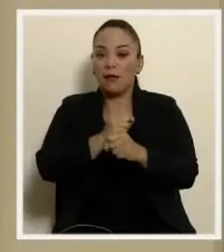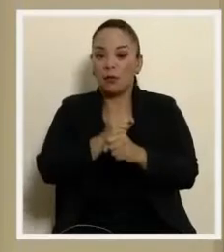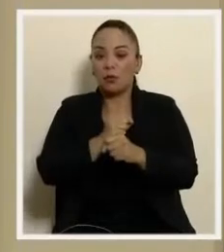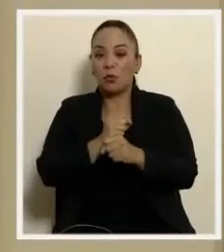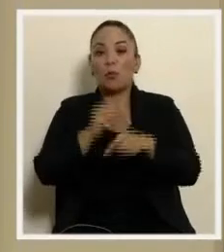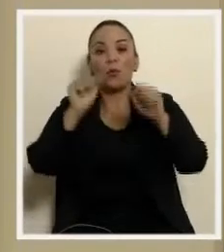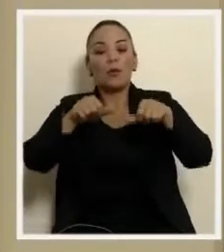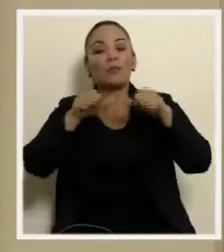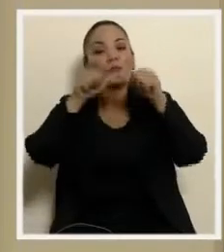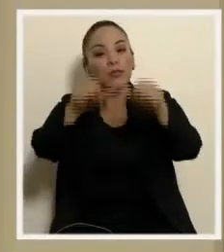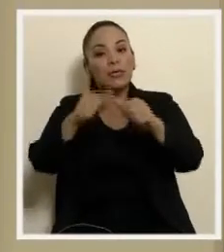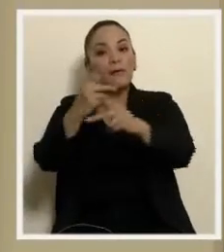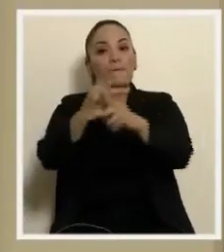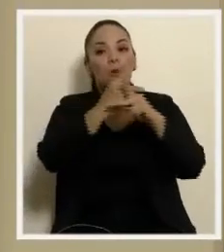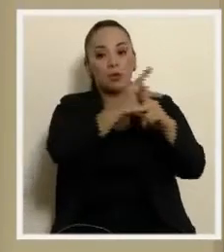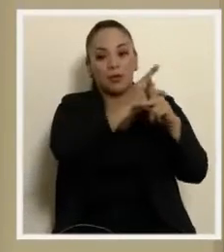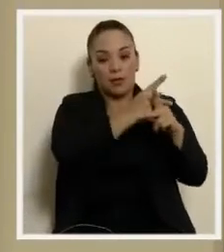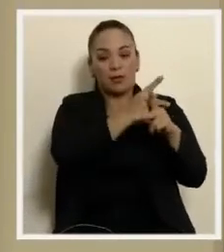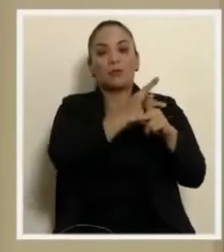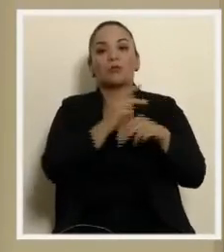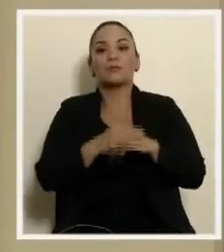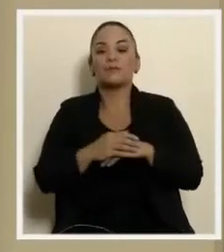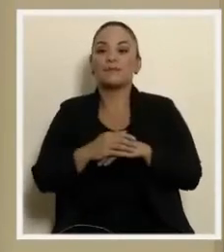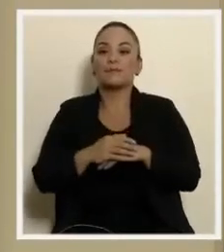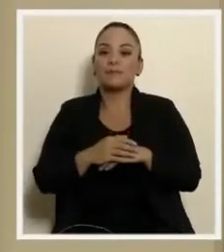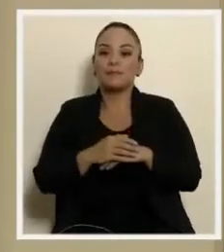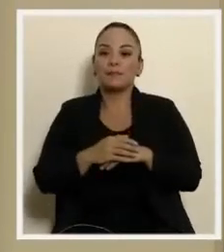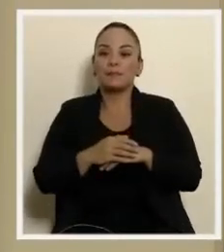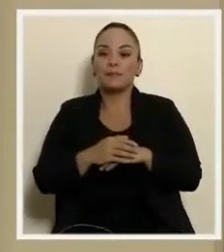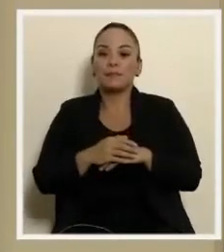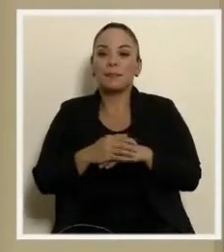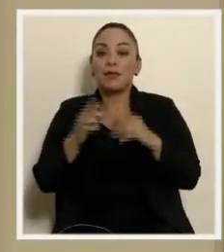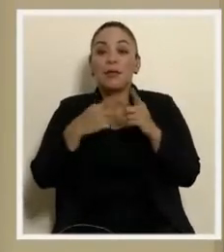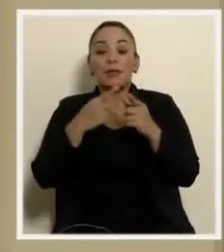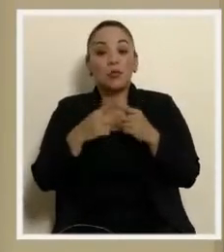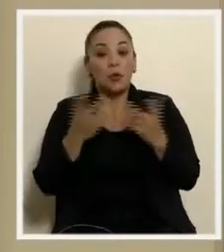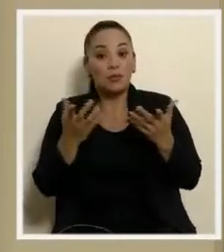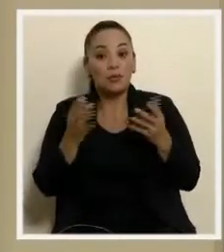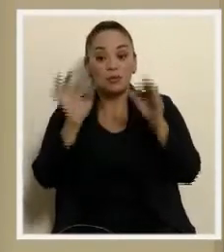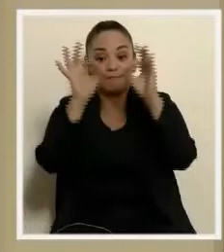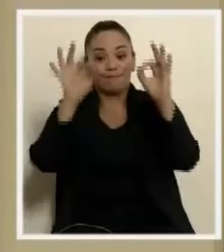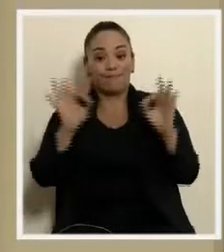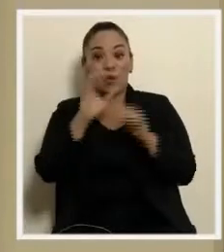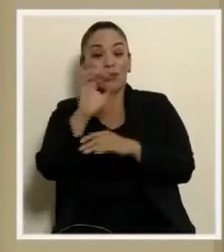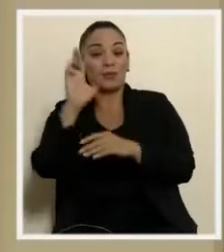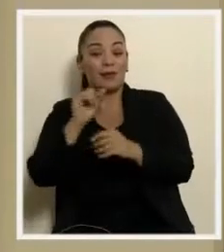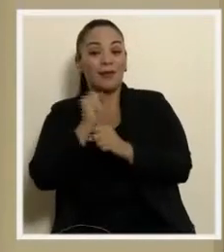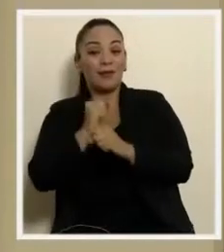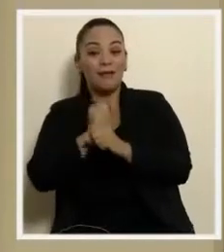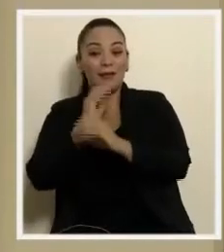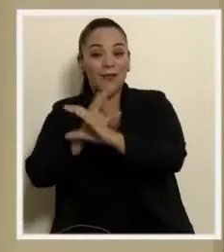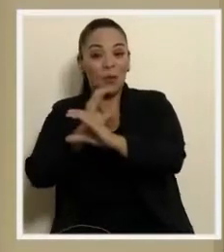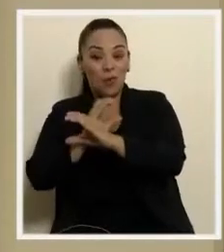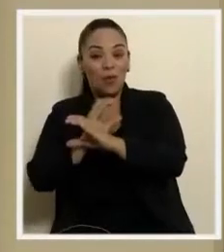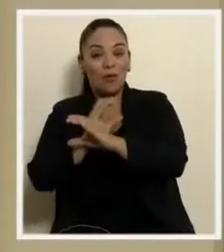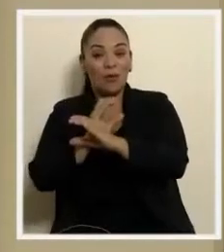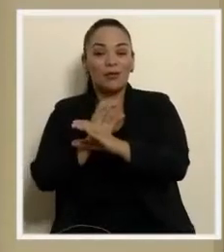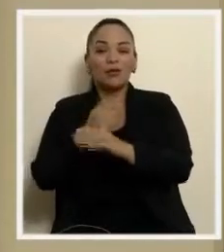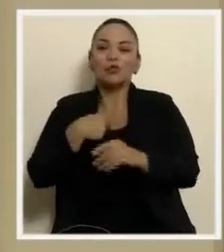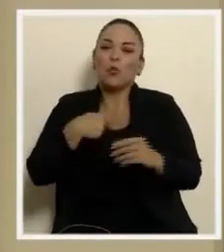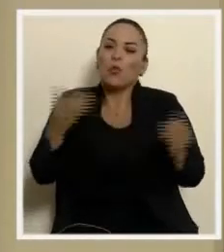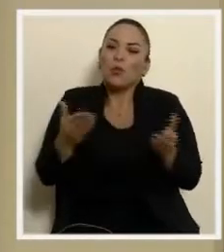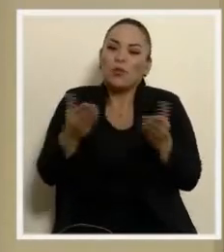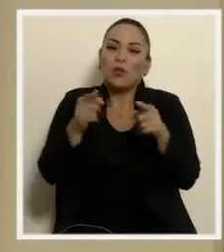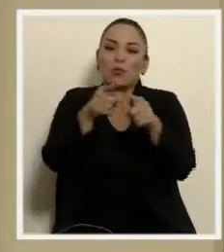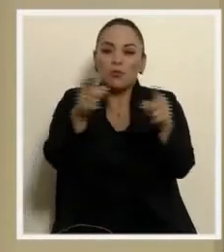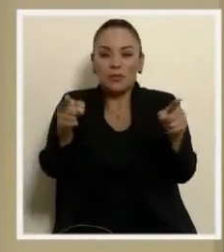y podamos seguir protegiéndonos. Así que en el marco del eslogan que hemos definido, Costa Rica trabaja y se cuida, yo les insto para